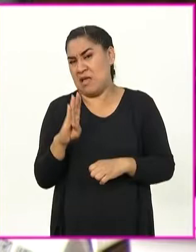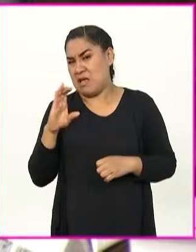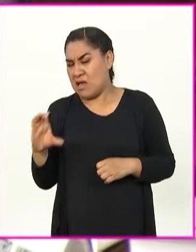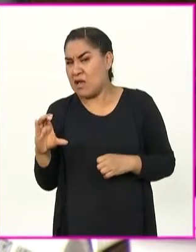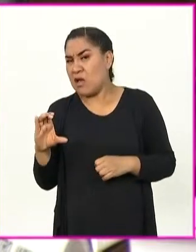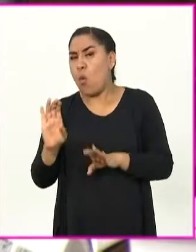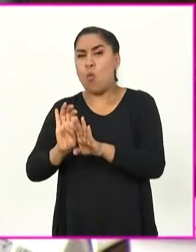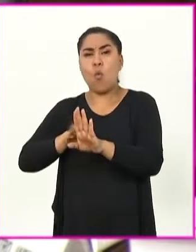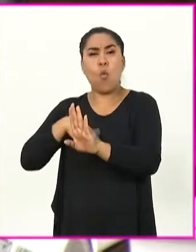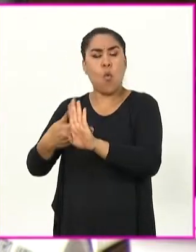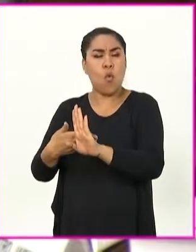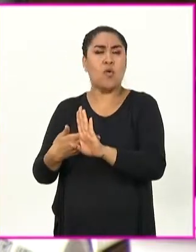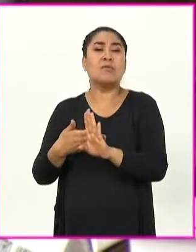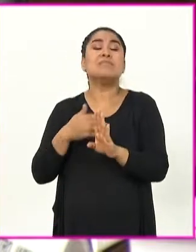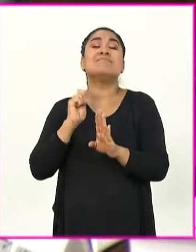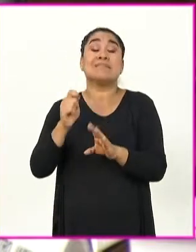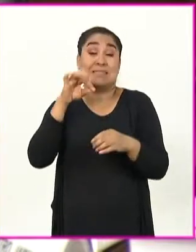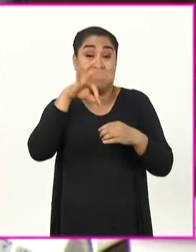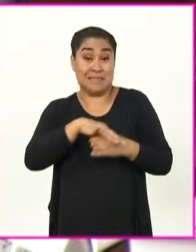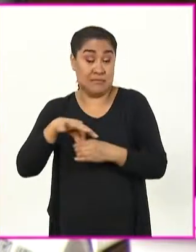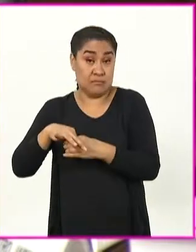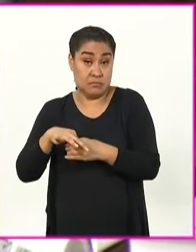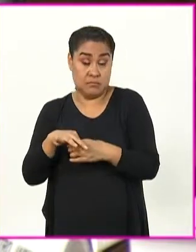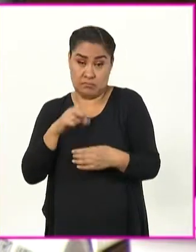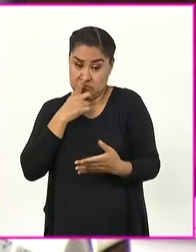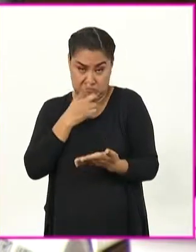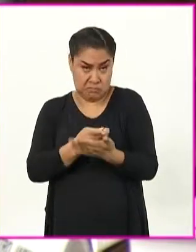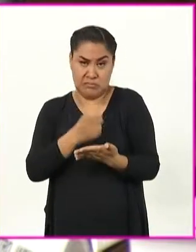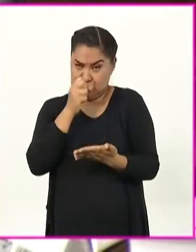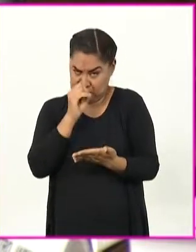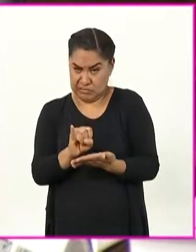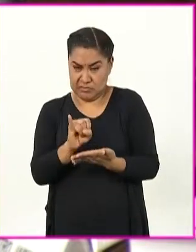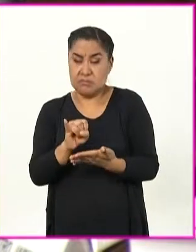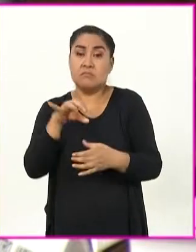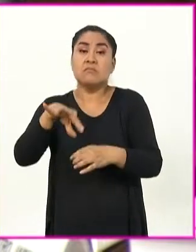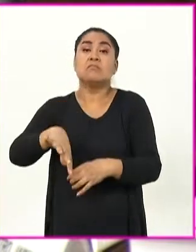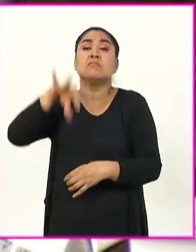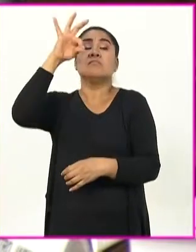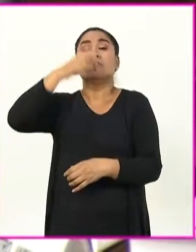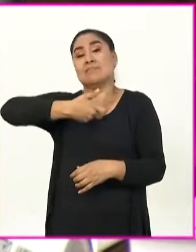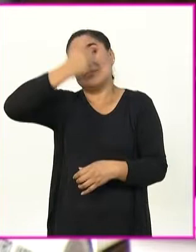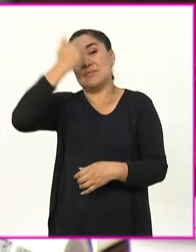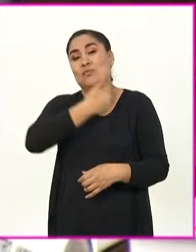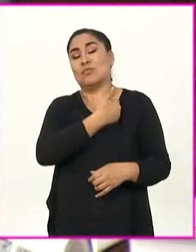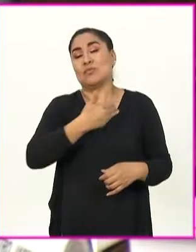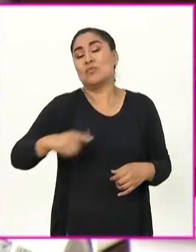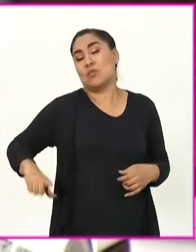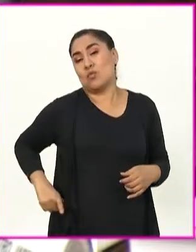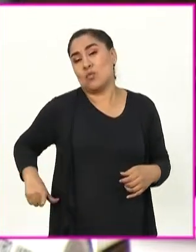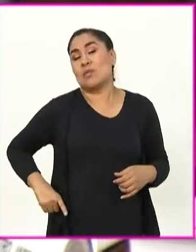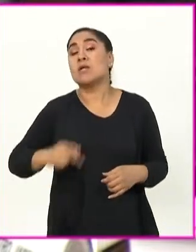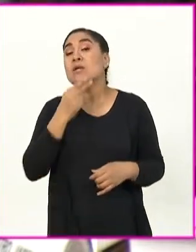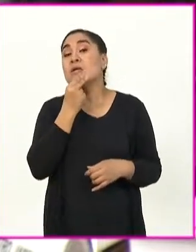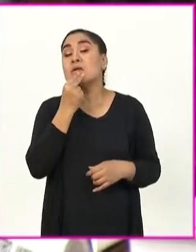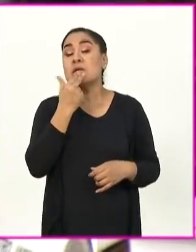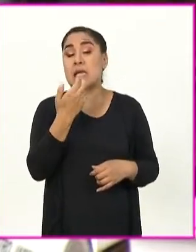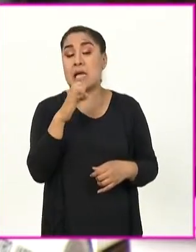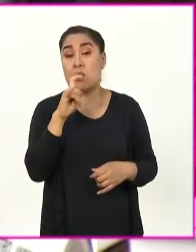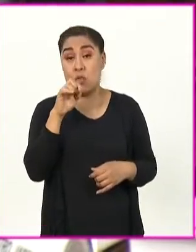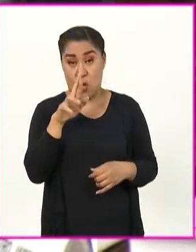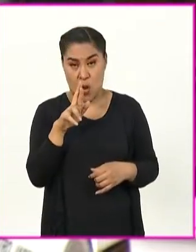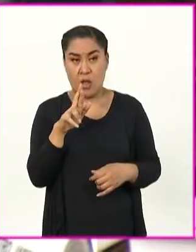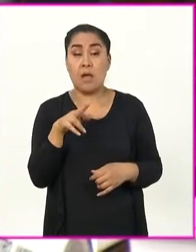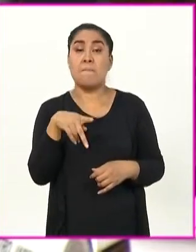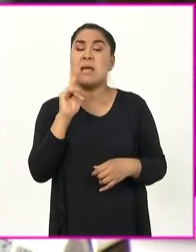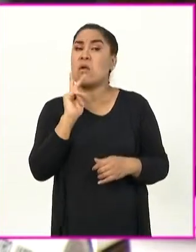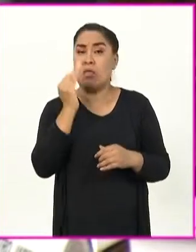en las elecciones en las que legítima y legalmente se eligió como gobernador al gobernador electo bonilla pero